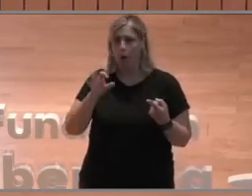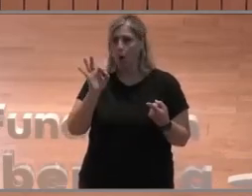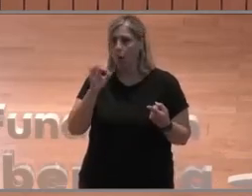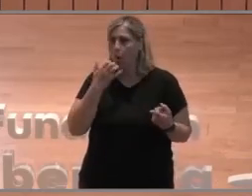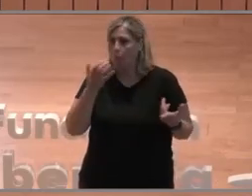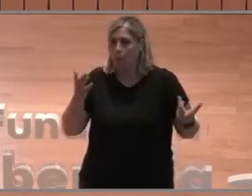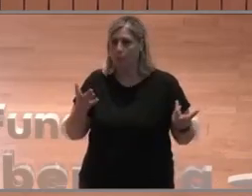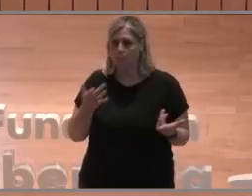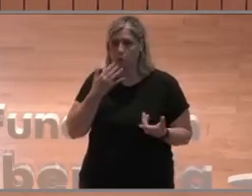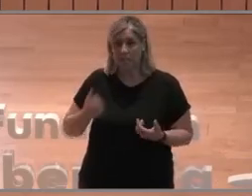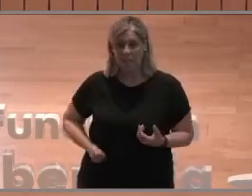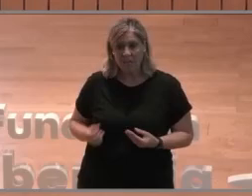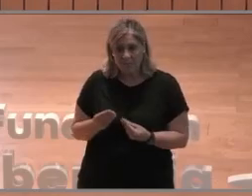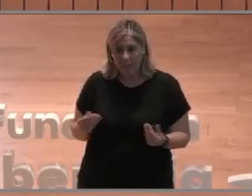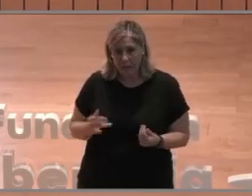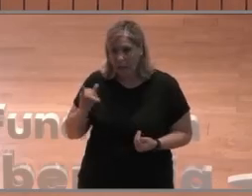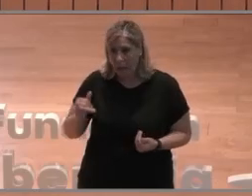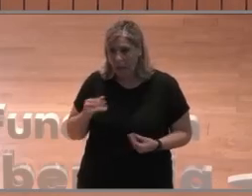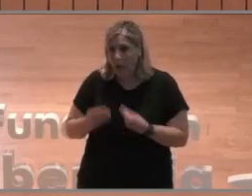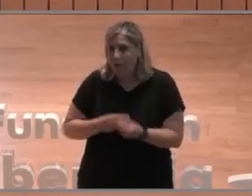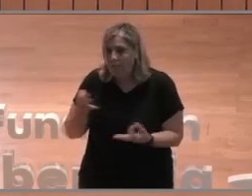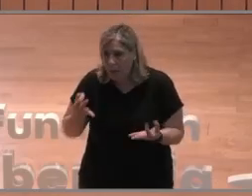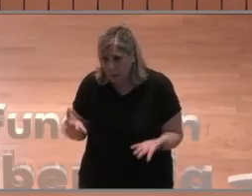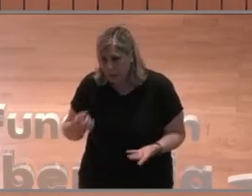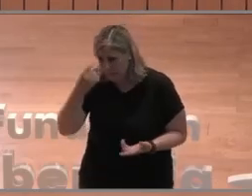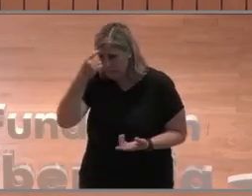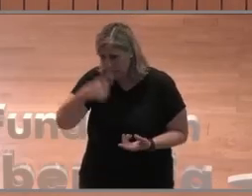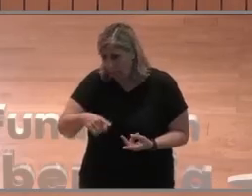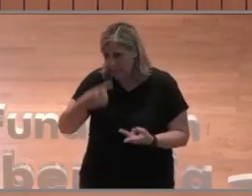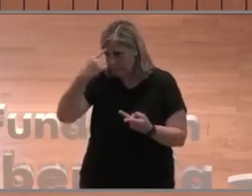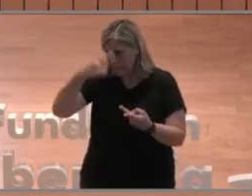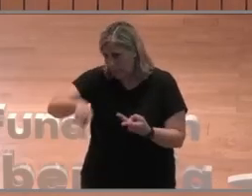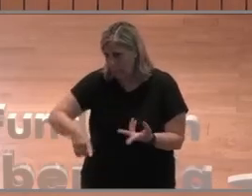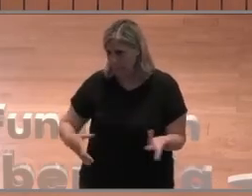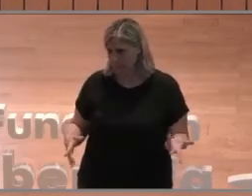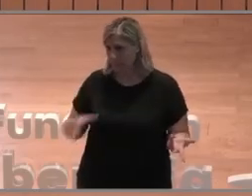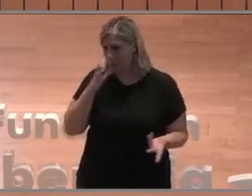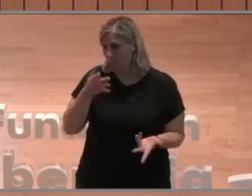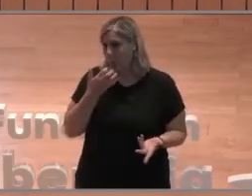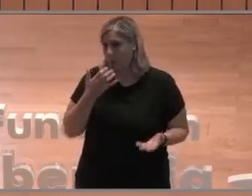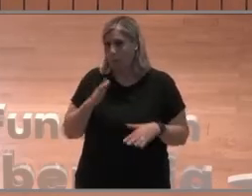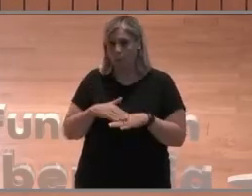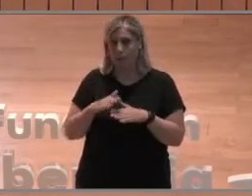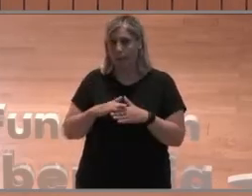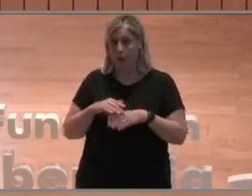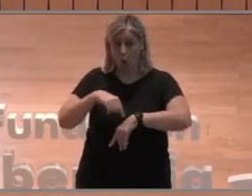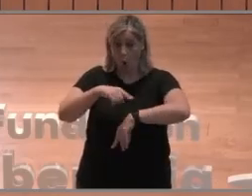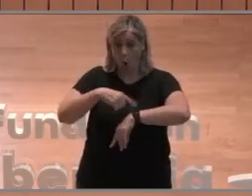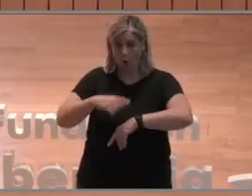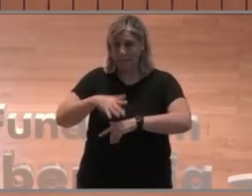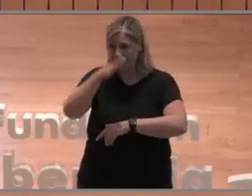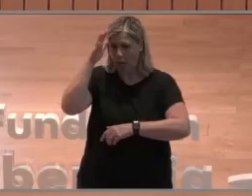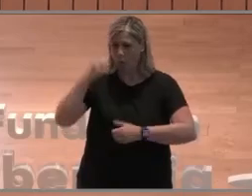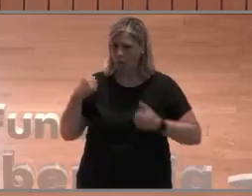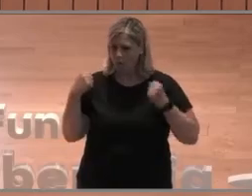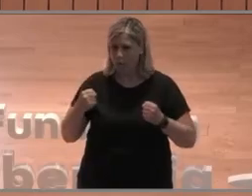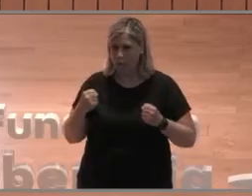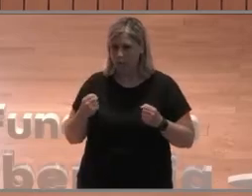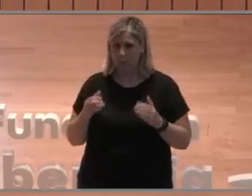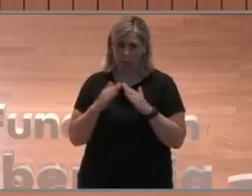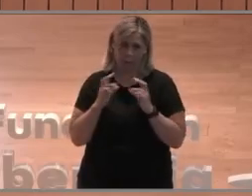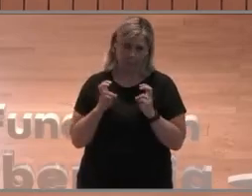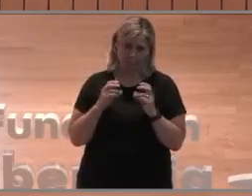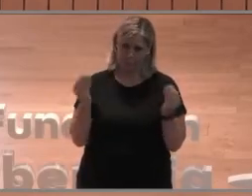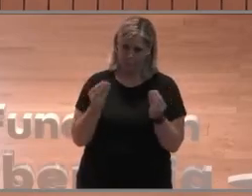un cuadro diarreico, a la hora de evitar esas horas de máximo calor. Yo creo que es